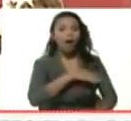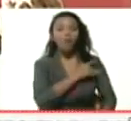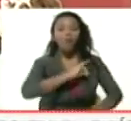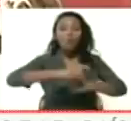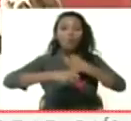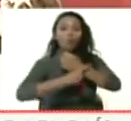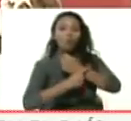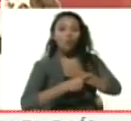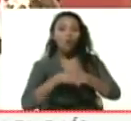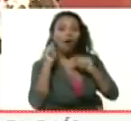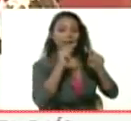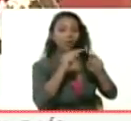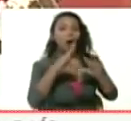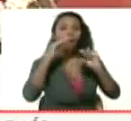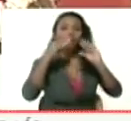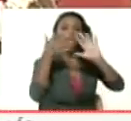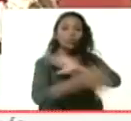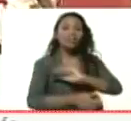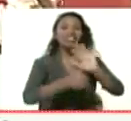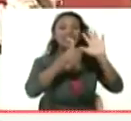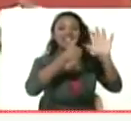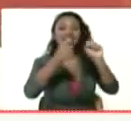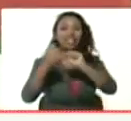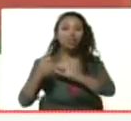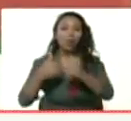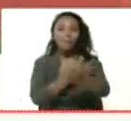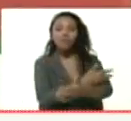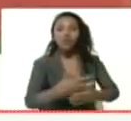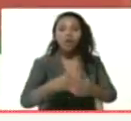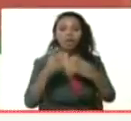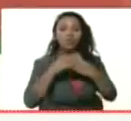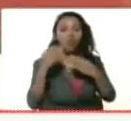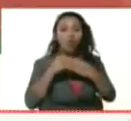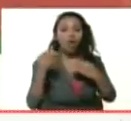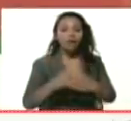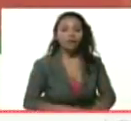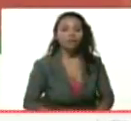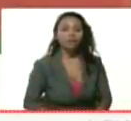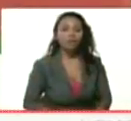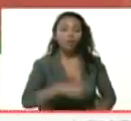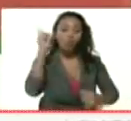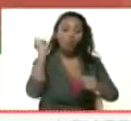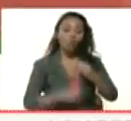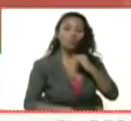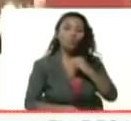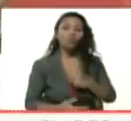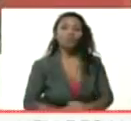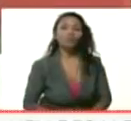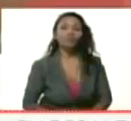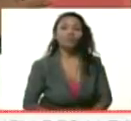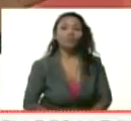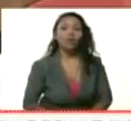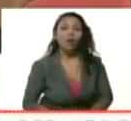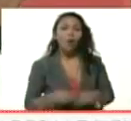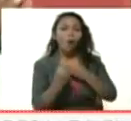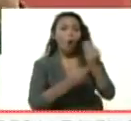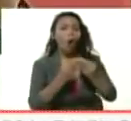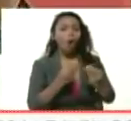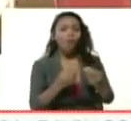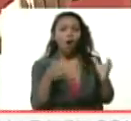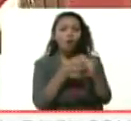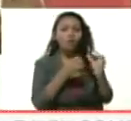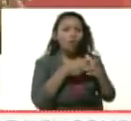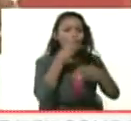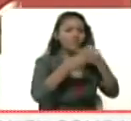Juan Guaidó. Estamos hablando de más de 600 millones de dólares. Y por último, me gustaría además conocer cómo el partido se